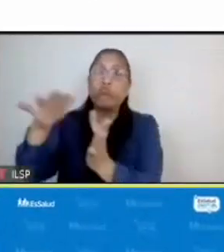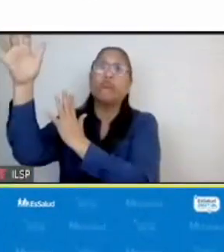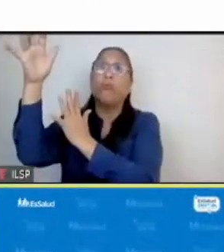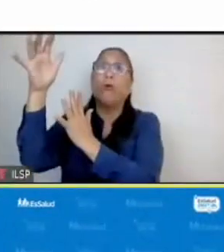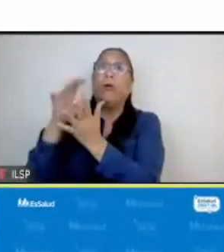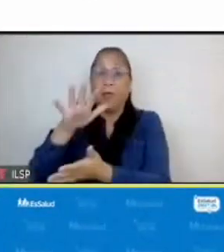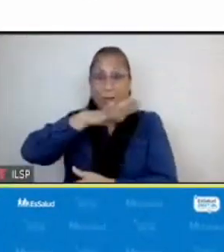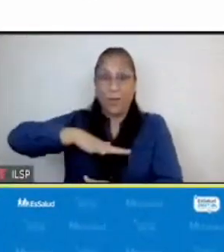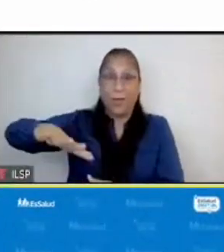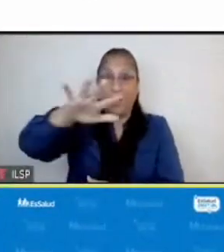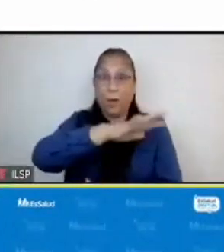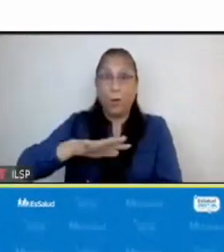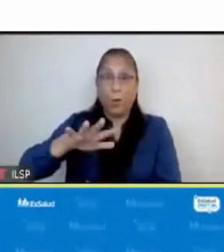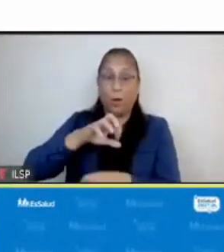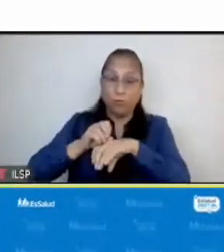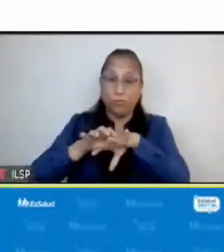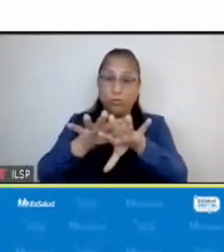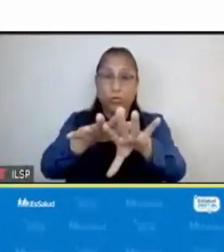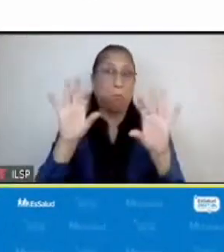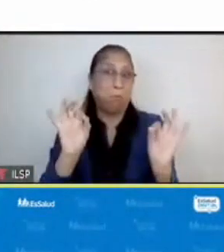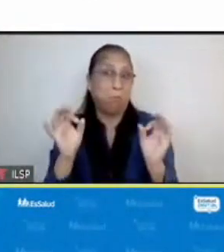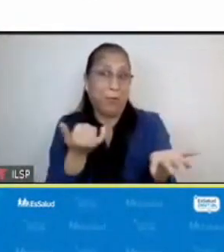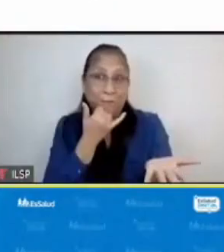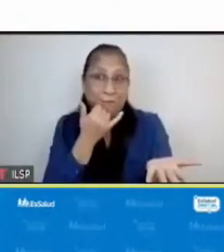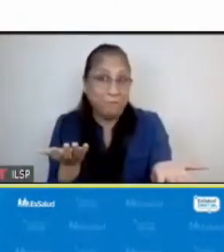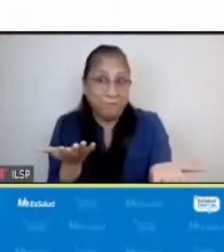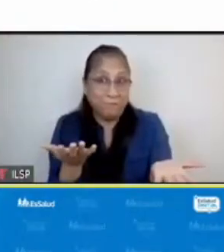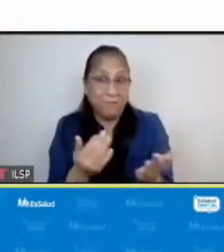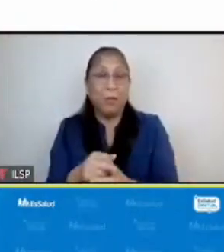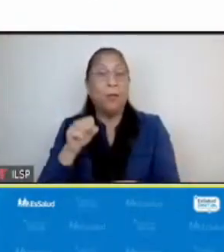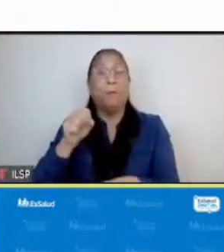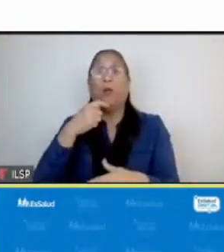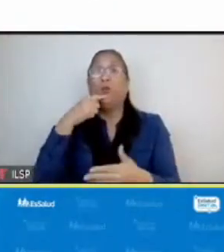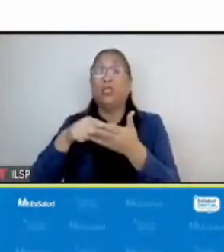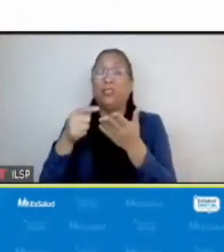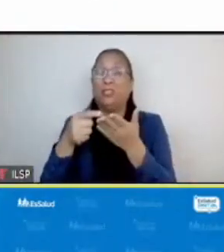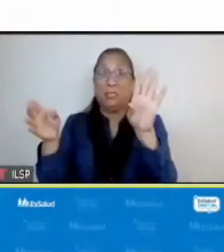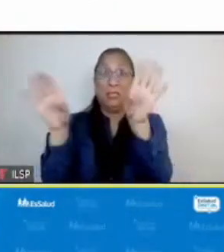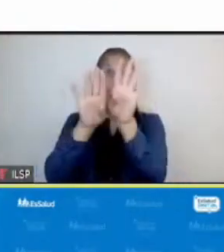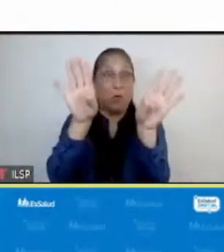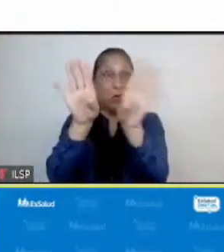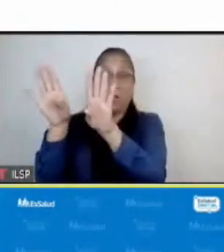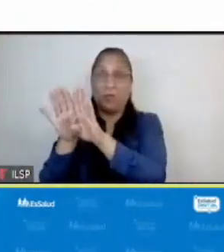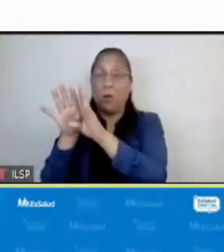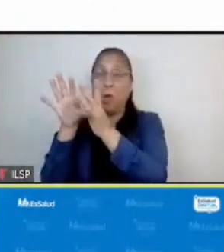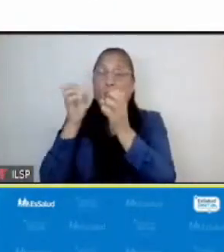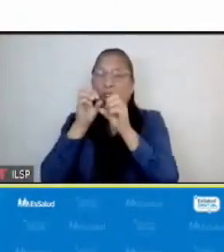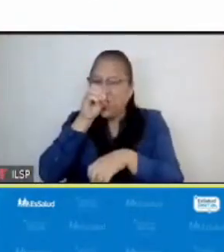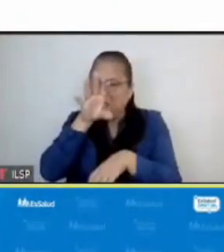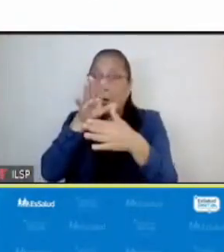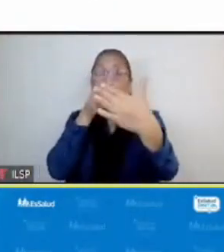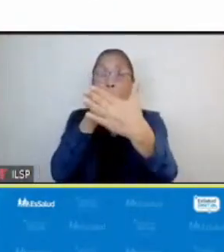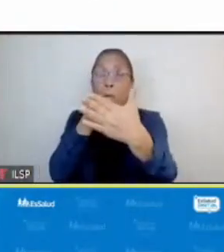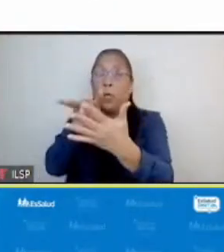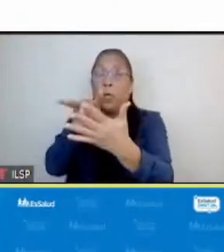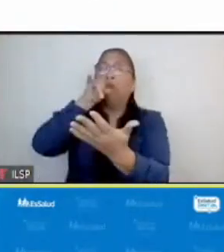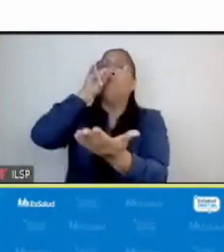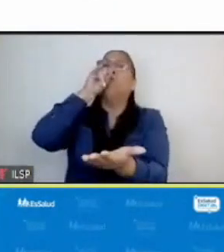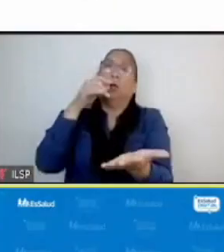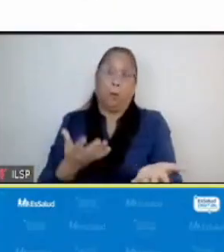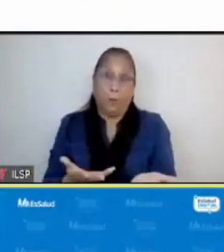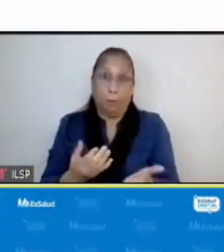se dispersa y ya no pasa nada. Entonces, si tenemos cerrado el ambiente, se va a contener ahí y podemos respirarlo.